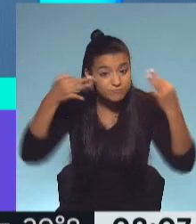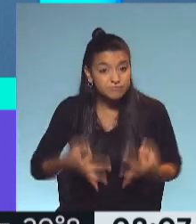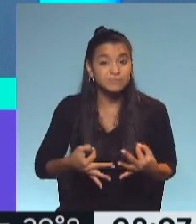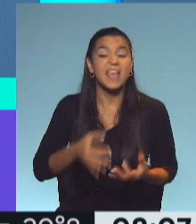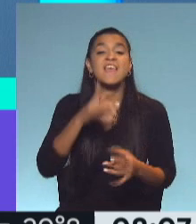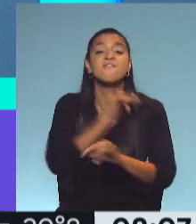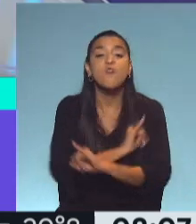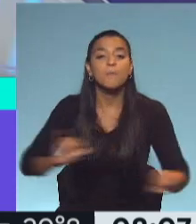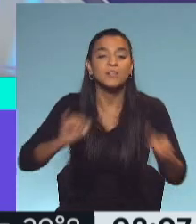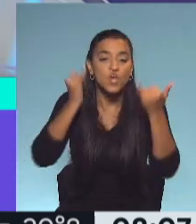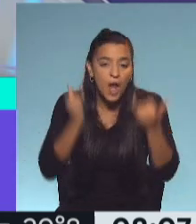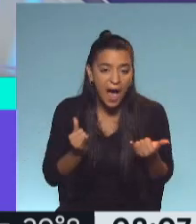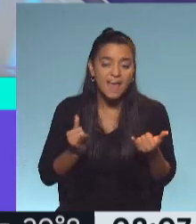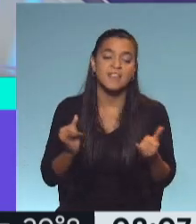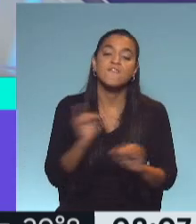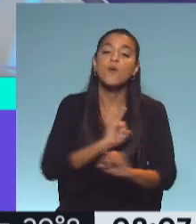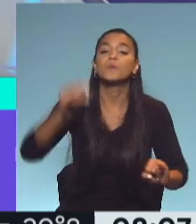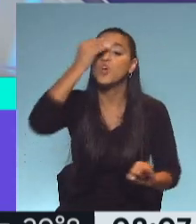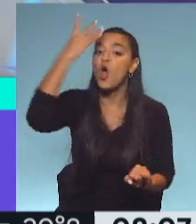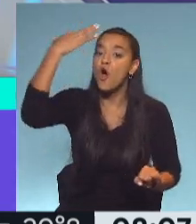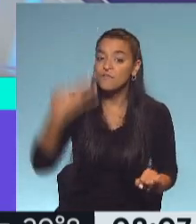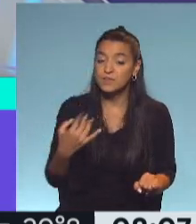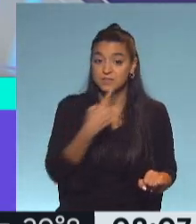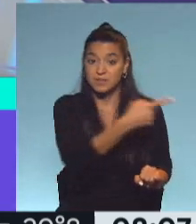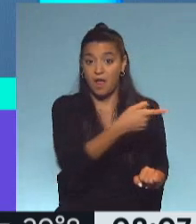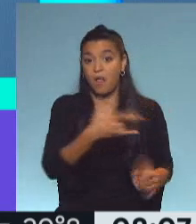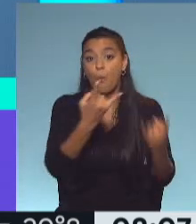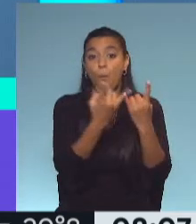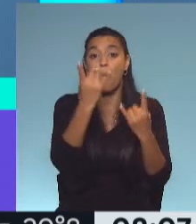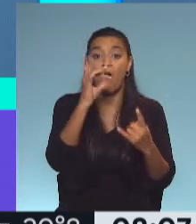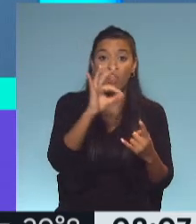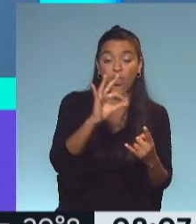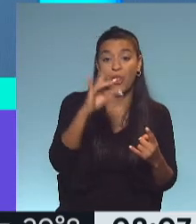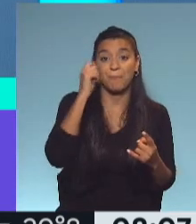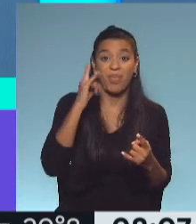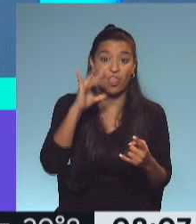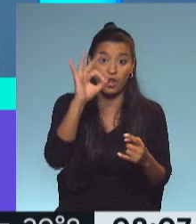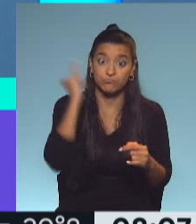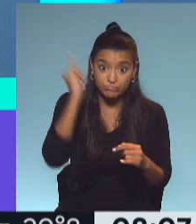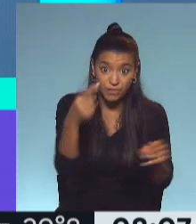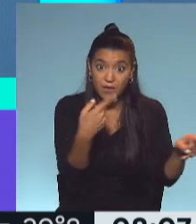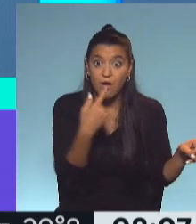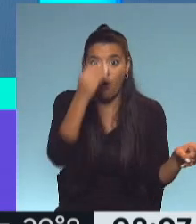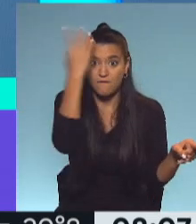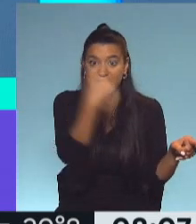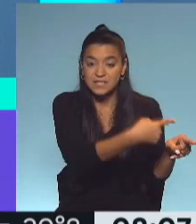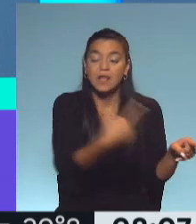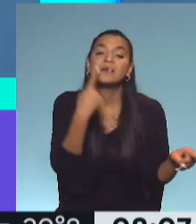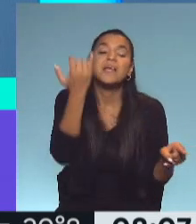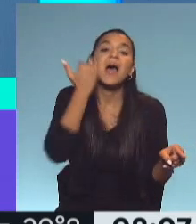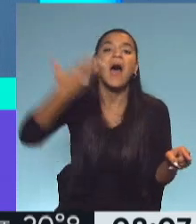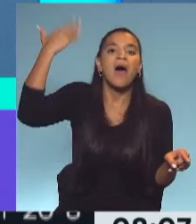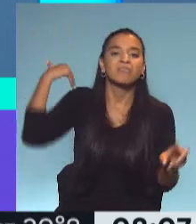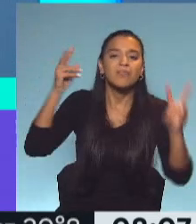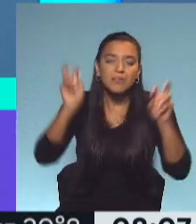información que está dando vueltas y la información oficial, lo escuchábamos recién a Guado de Pedro, sí. Es un tema que ya se venía evaluando, la posibilidad